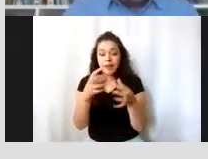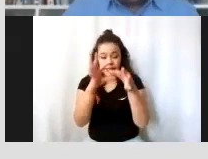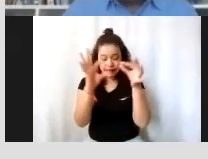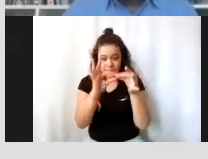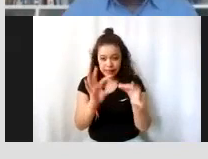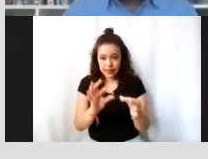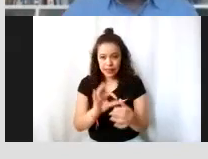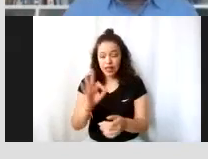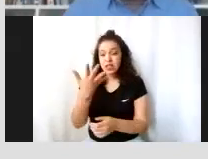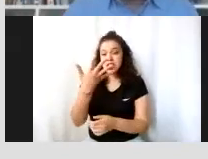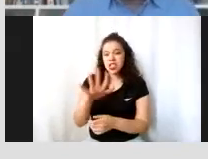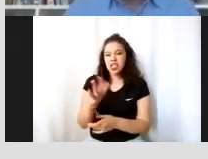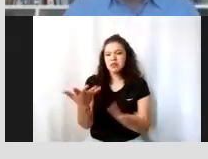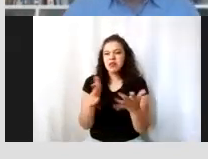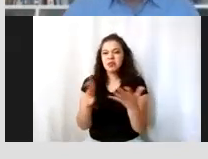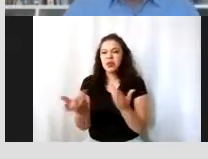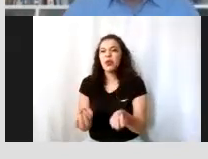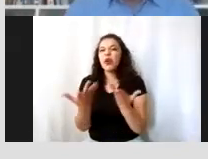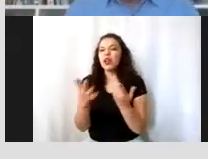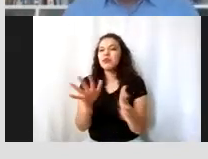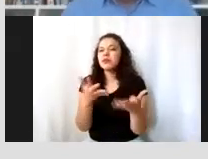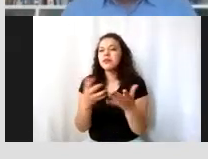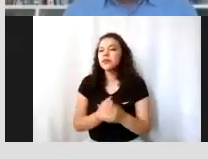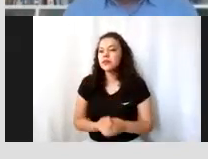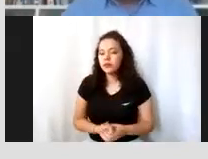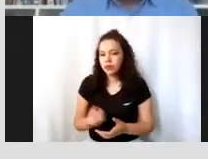sean 10, como cuántas sean, son más o menos.